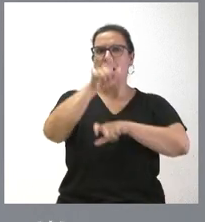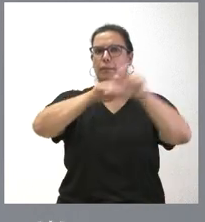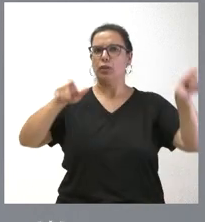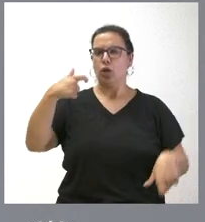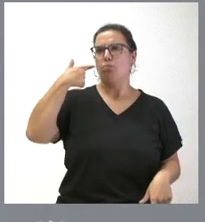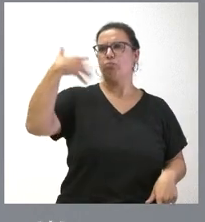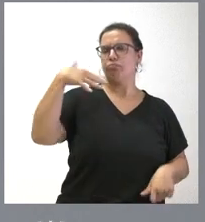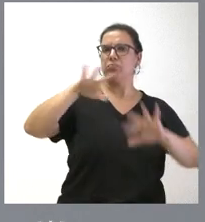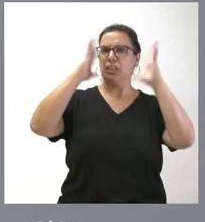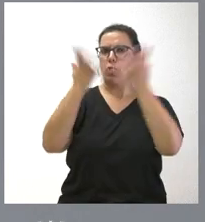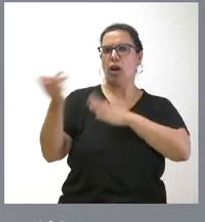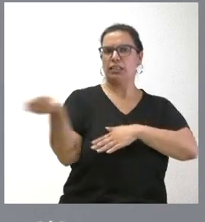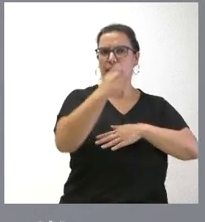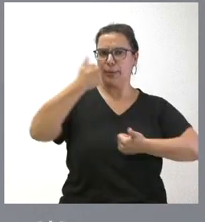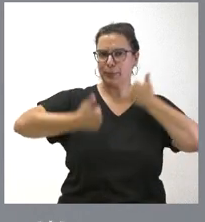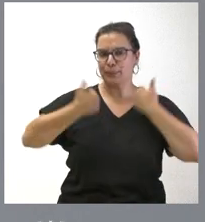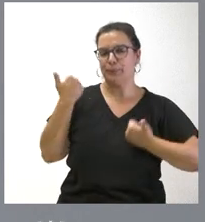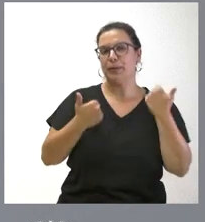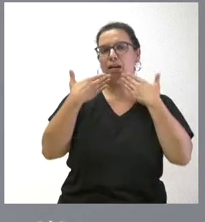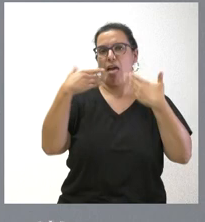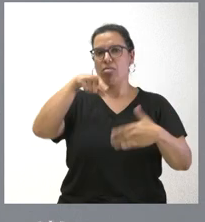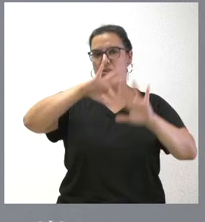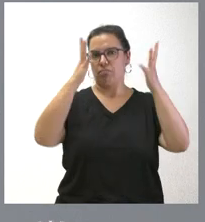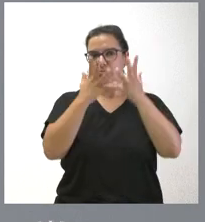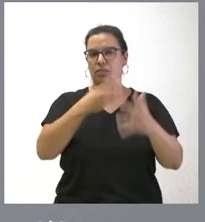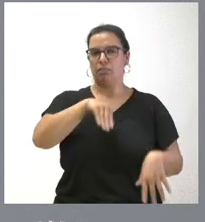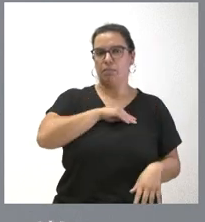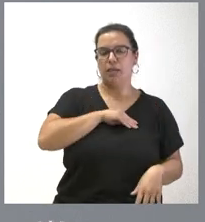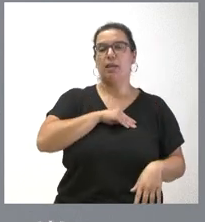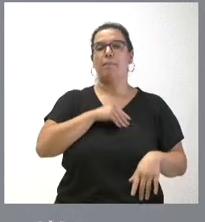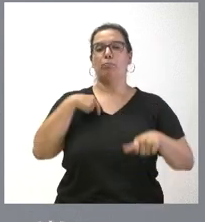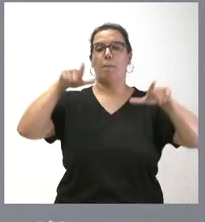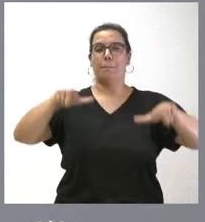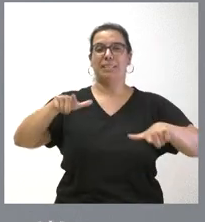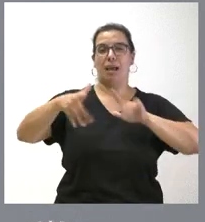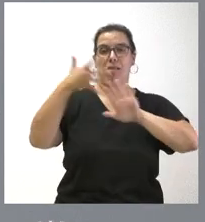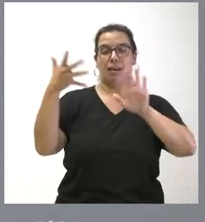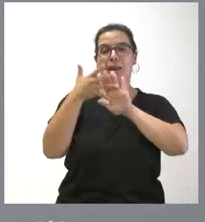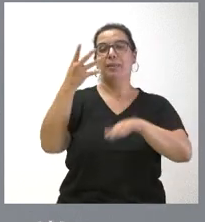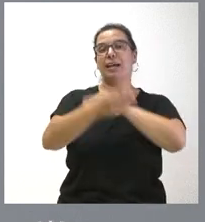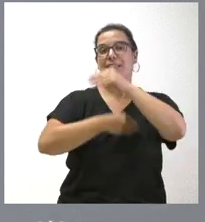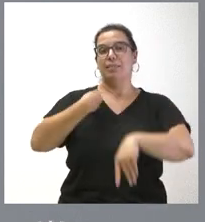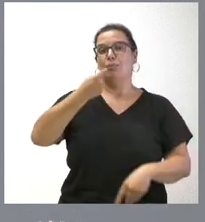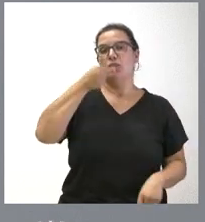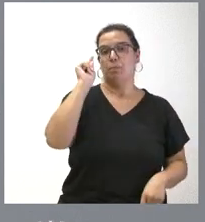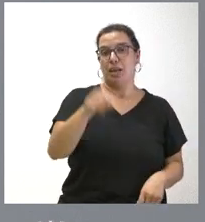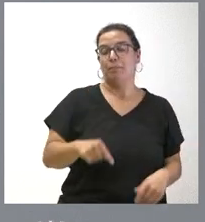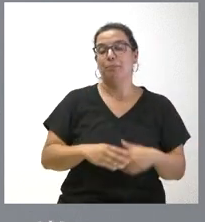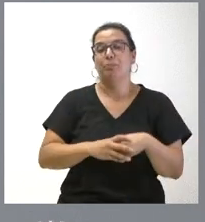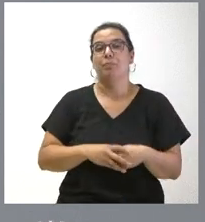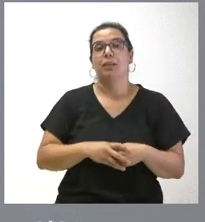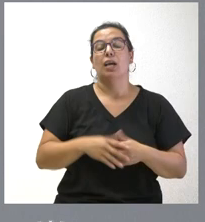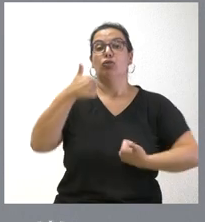tenis internacional a través de estos campeonatos internacionales de España de pista rápida que se celebran en el espinar los torneos